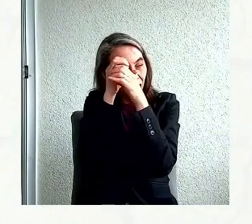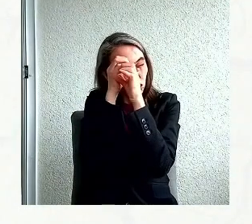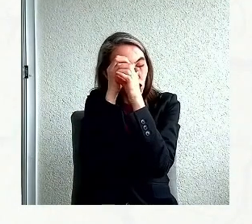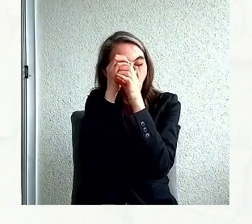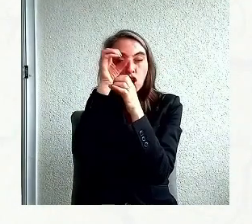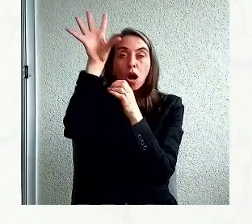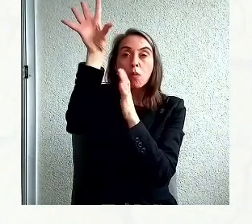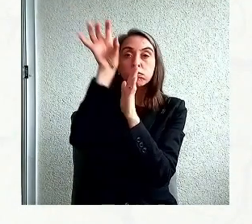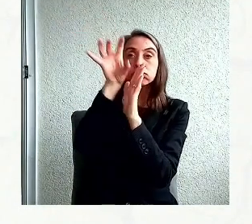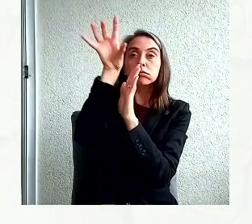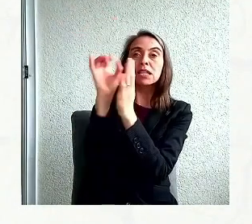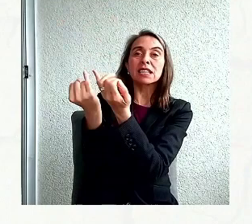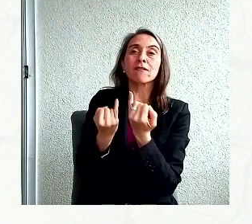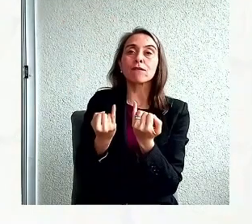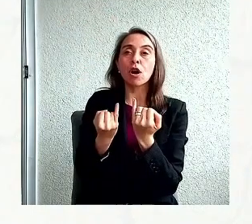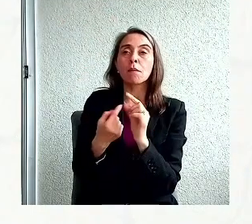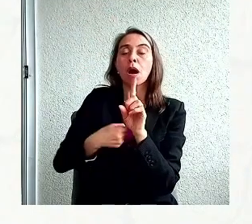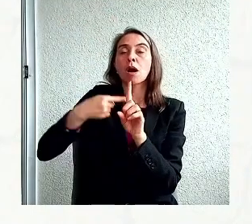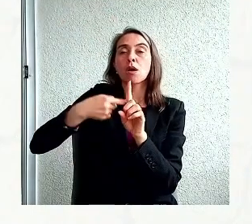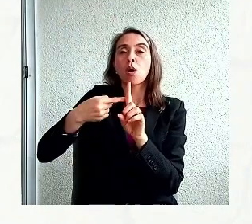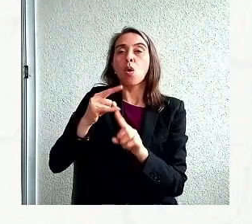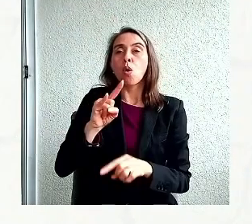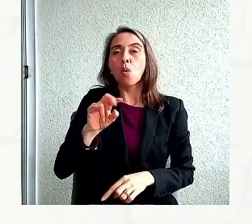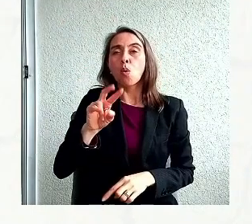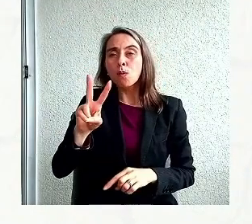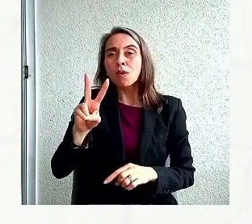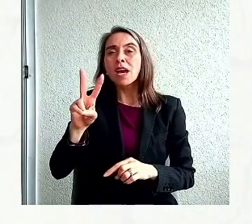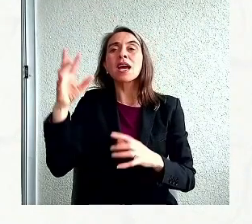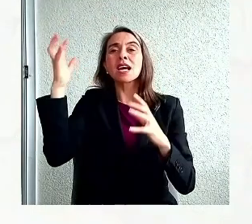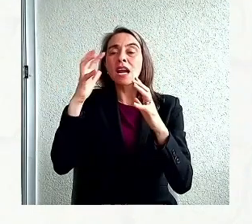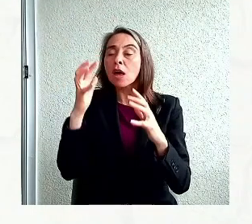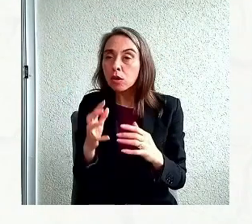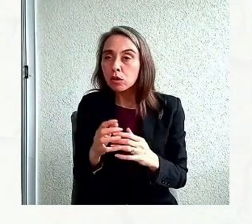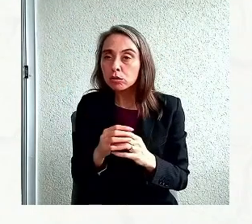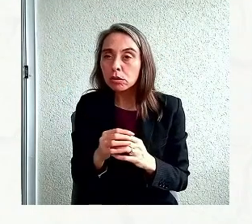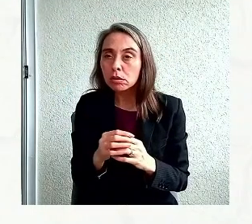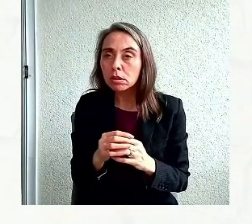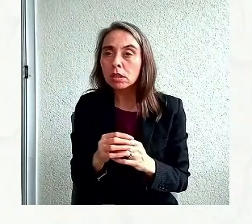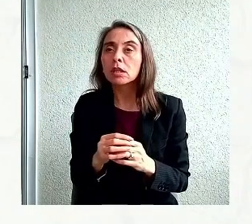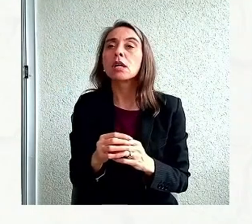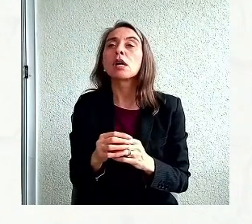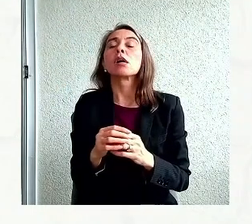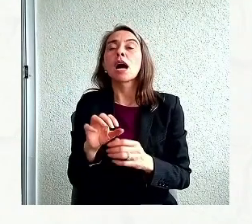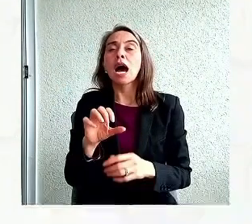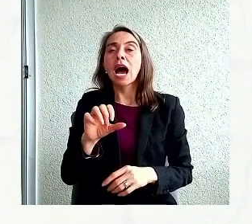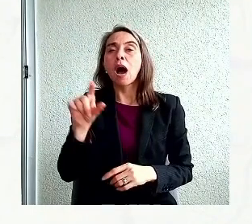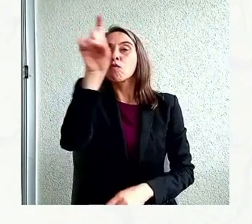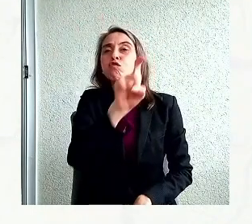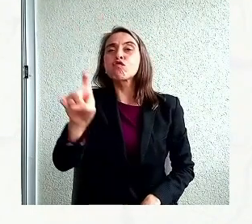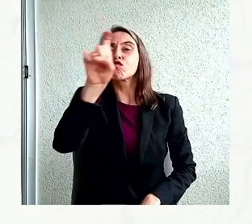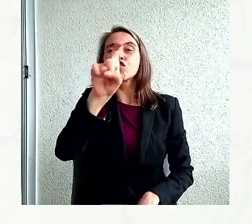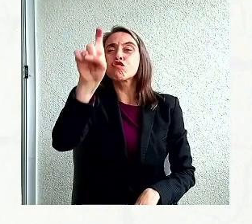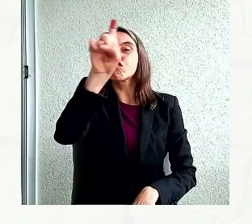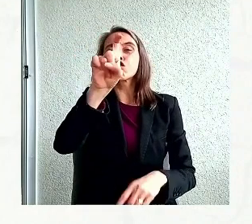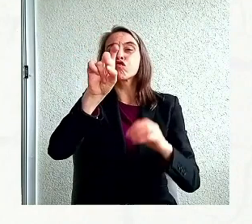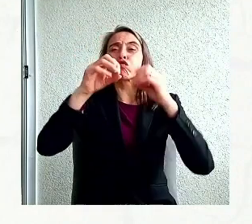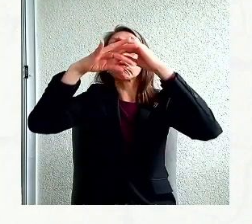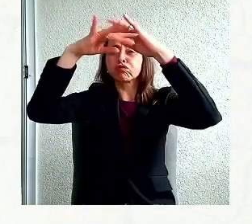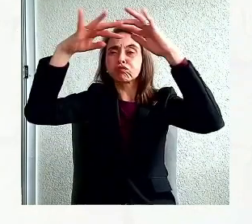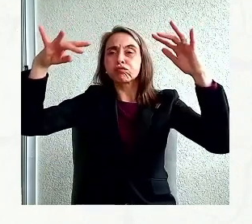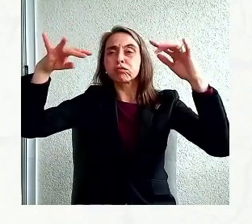Carbon, meteorología, radiómetros para medir albedo, algunos colectores pasivos para medir muestras de material particulado